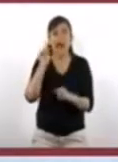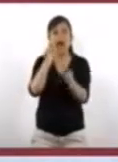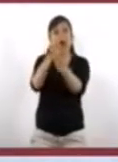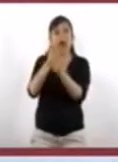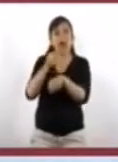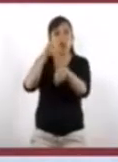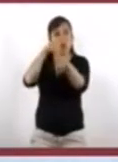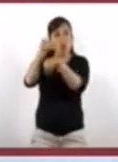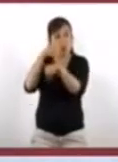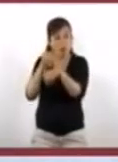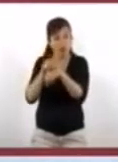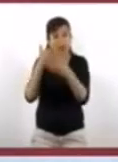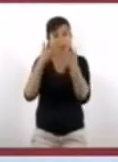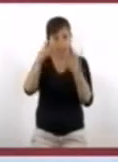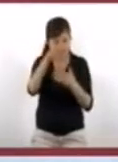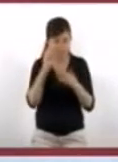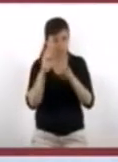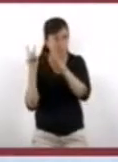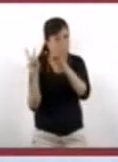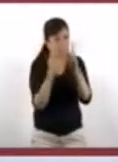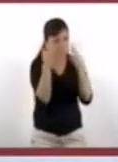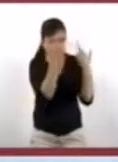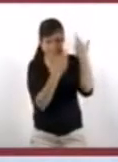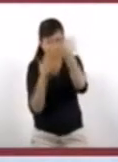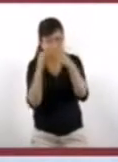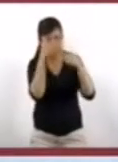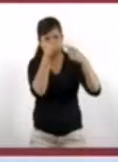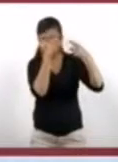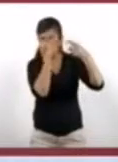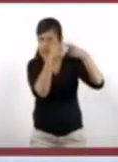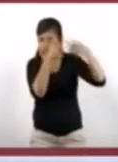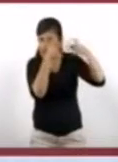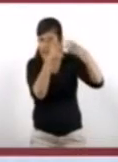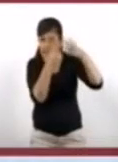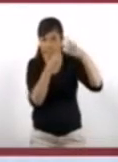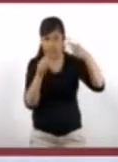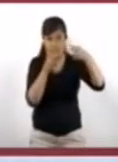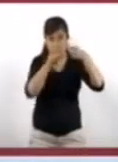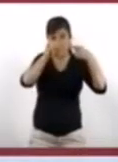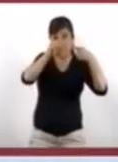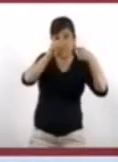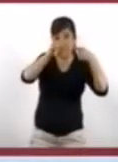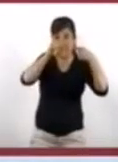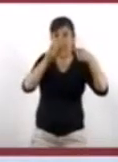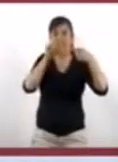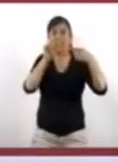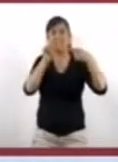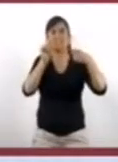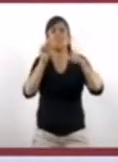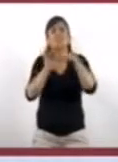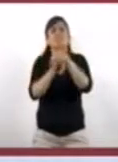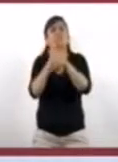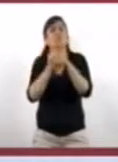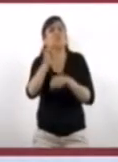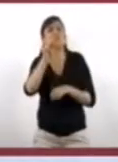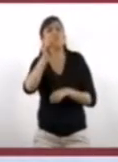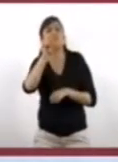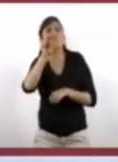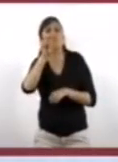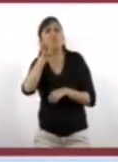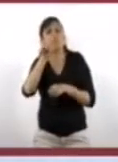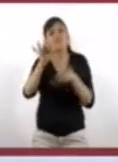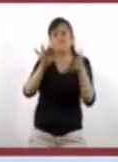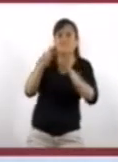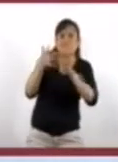información. Analicemos ahora cada medida. La media, también llamada promedio o media